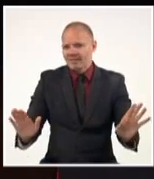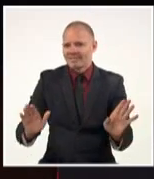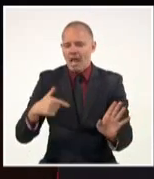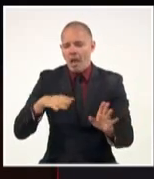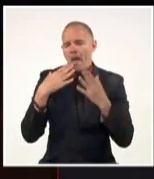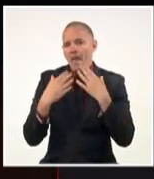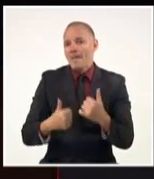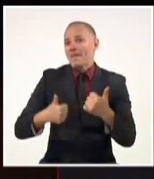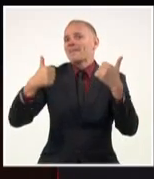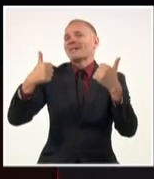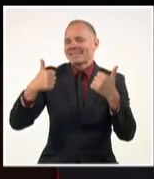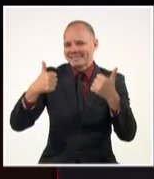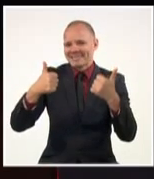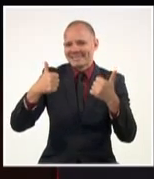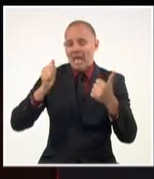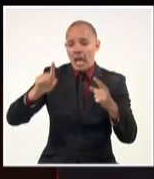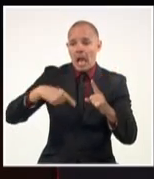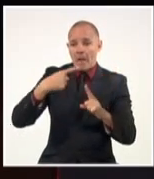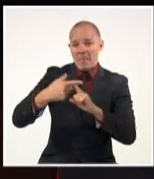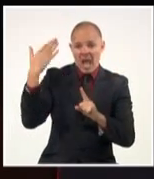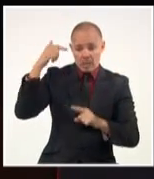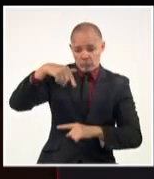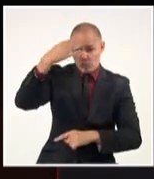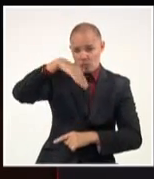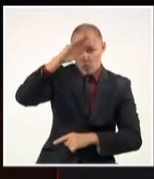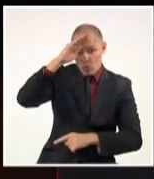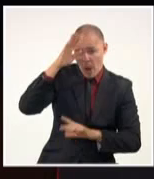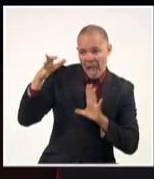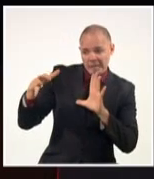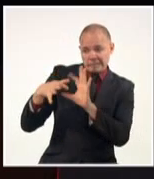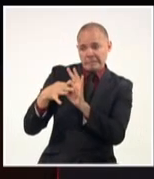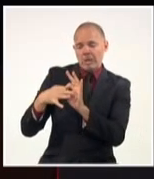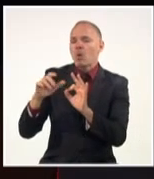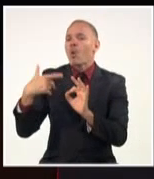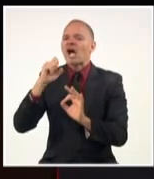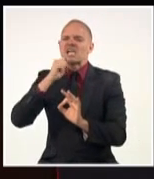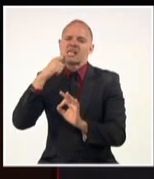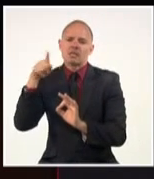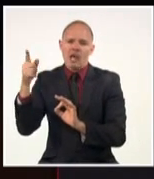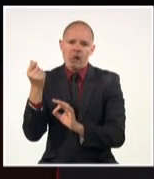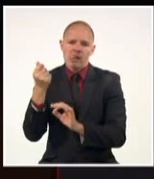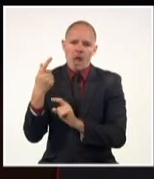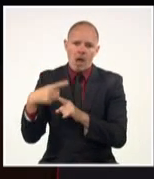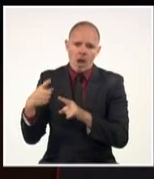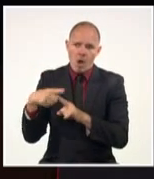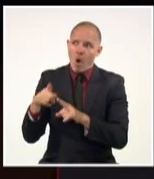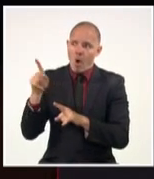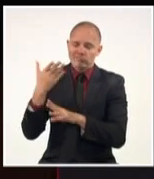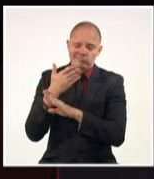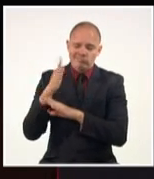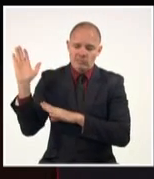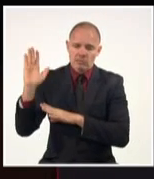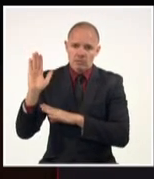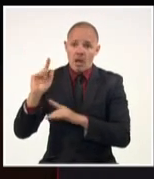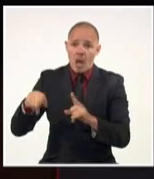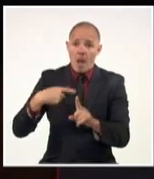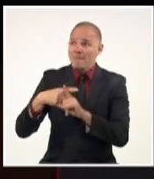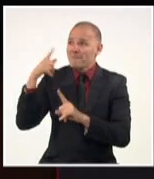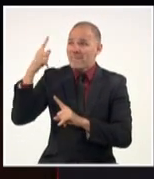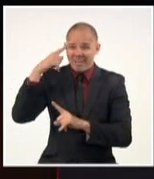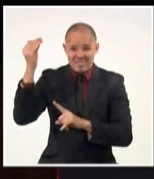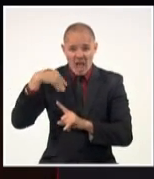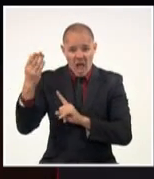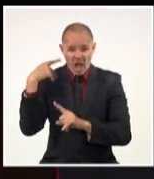los nudos de la dependencia económica de las transnacionales yanquis y liquidó las más crueles expresiones de la explotación